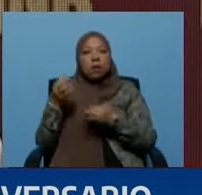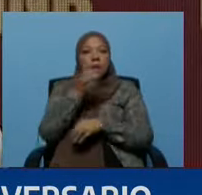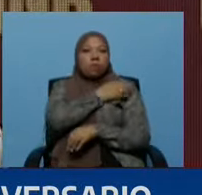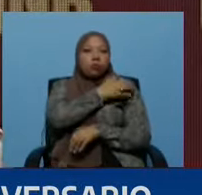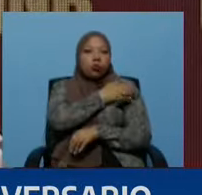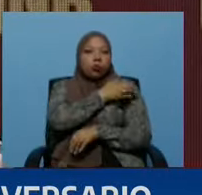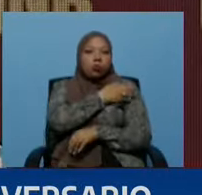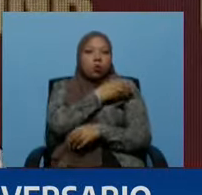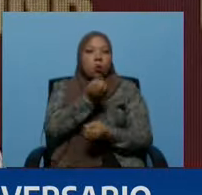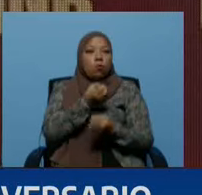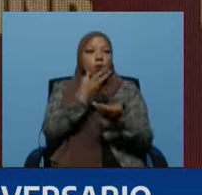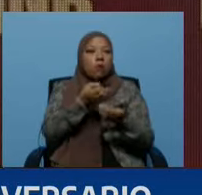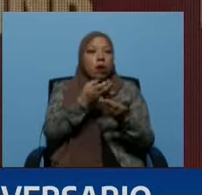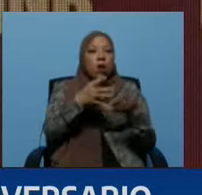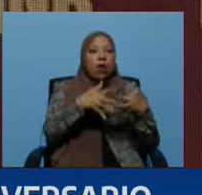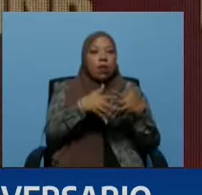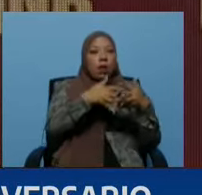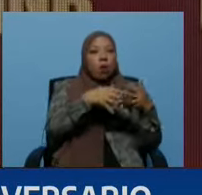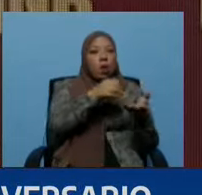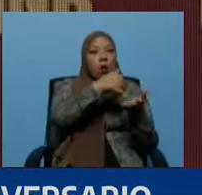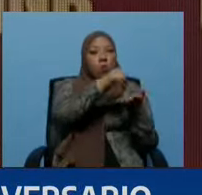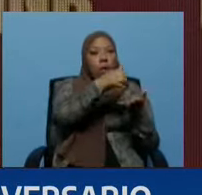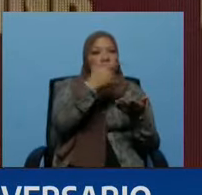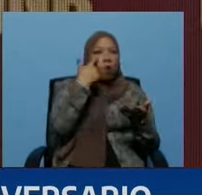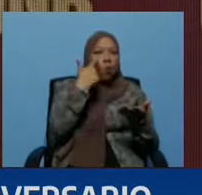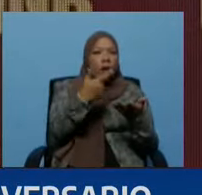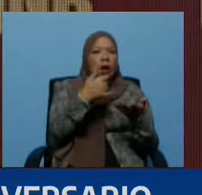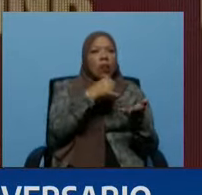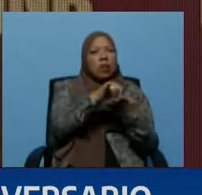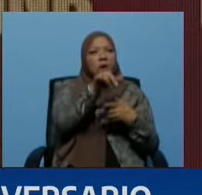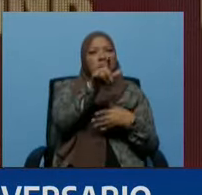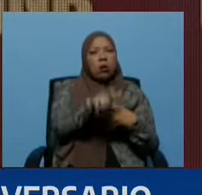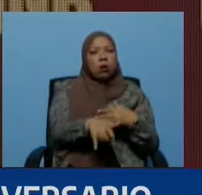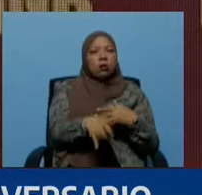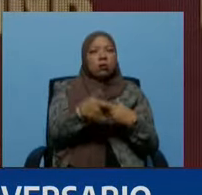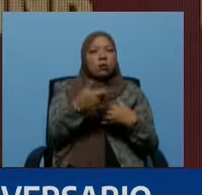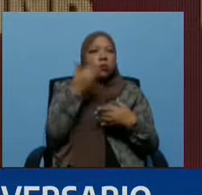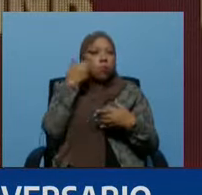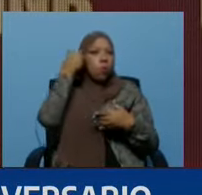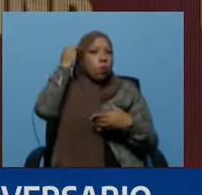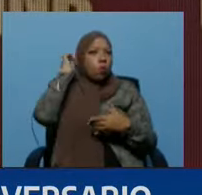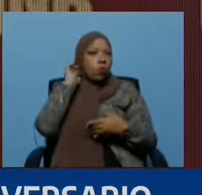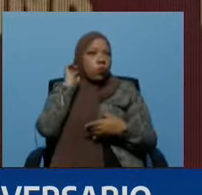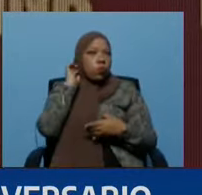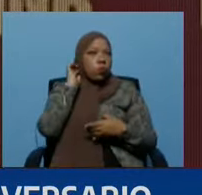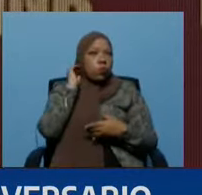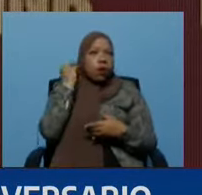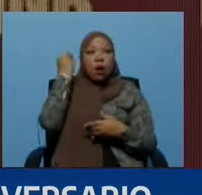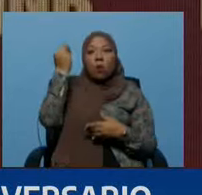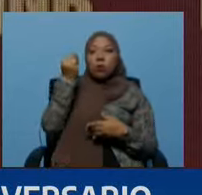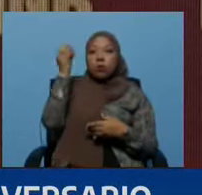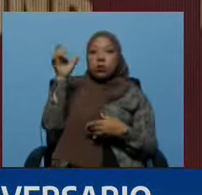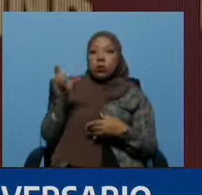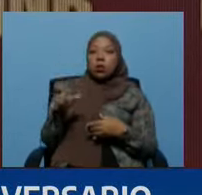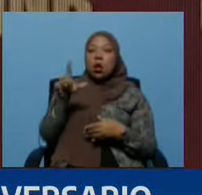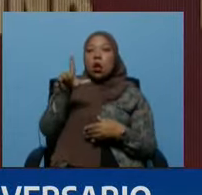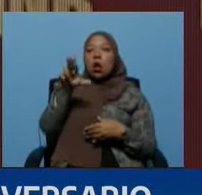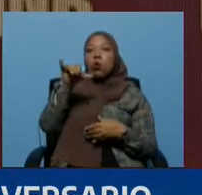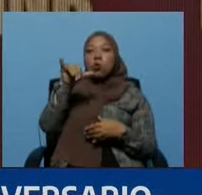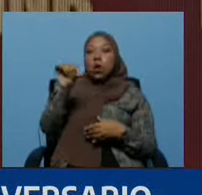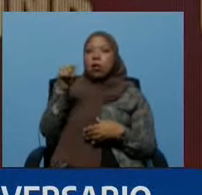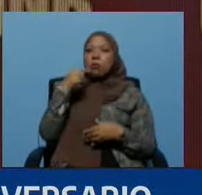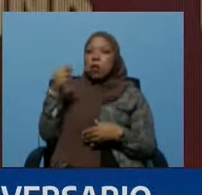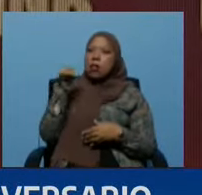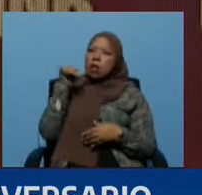fascistas y publicado en Nueva York, que denunció el eminente pensador intelectual venezolano Luis Brito García.